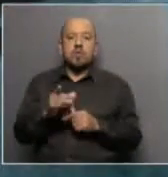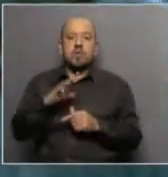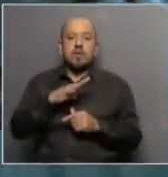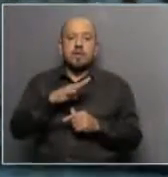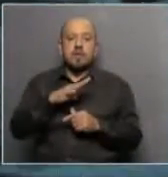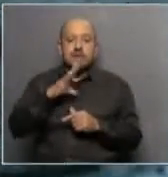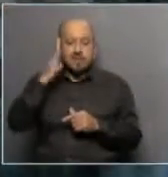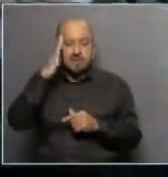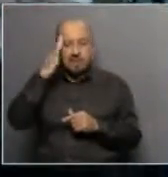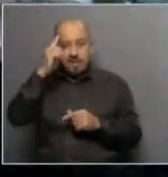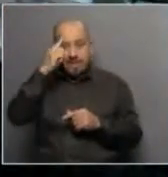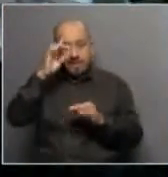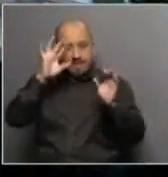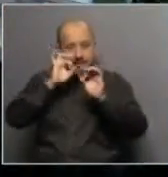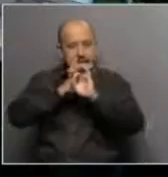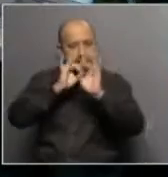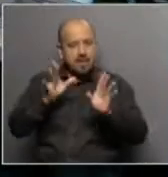tener claro lo siguiente.